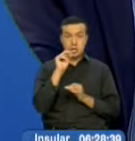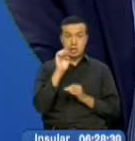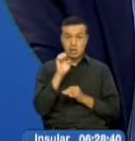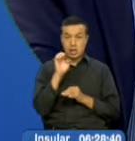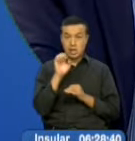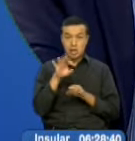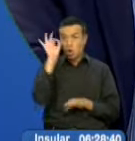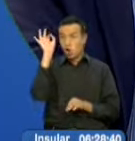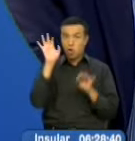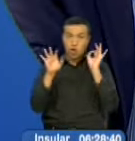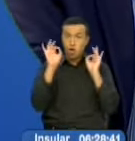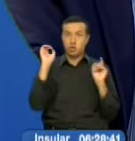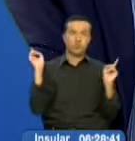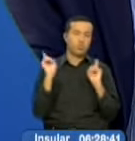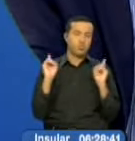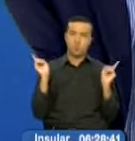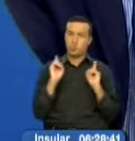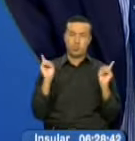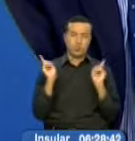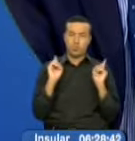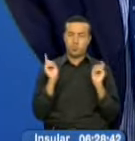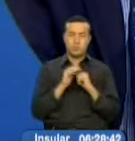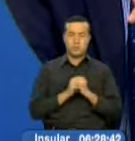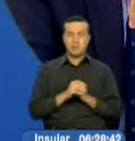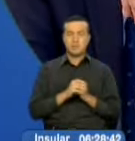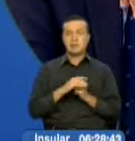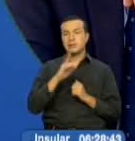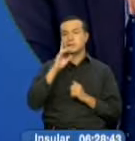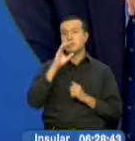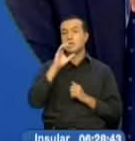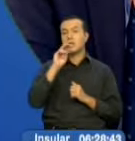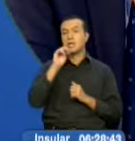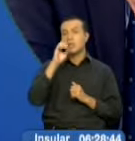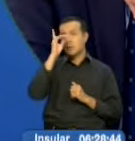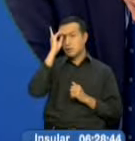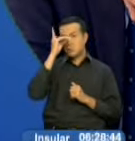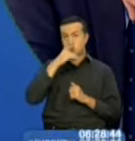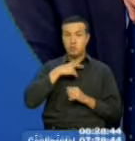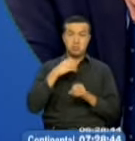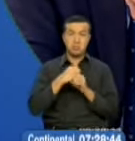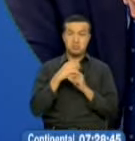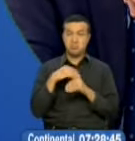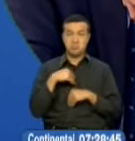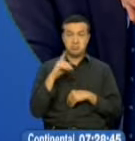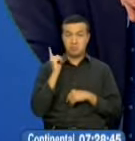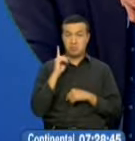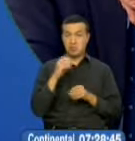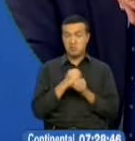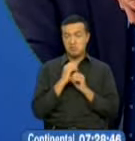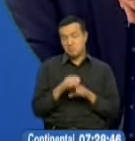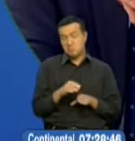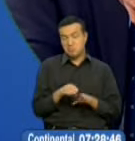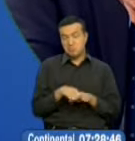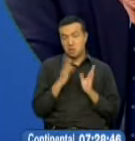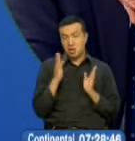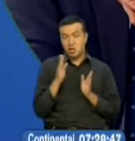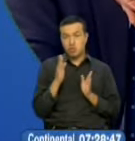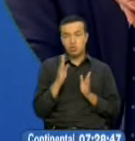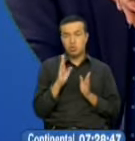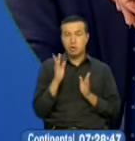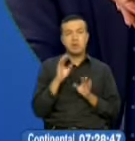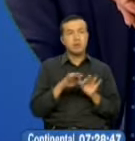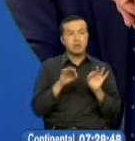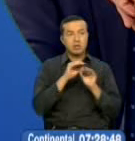Consejo Nacional Electoral. El Consejo Nacional Electoral ha decidido, pese a que no estaba en obligación, por si acaso, de abrirlas. Eso es otra cosa que creo